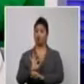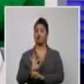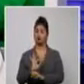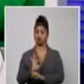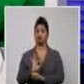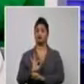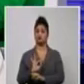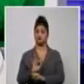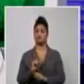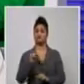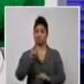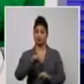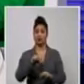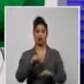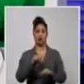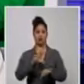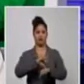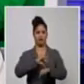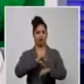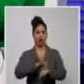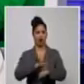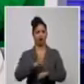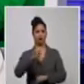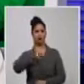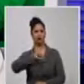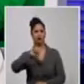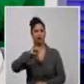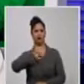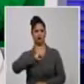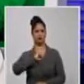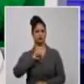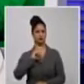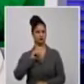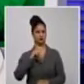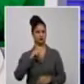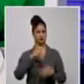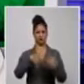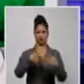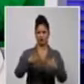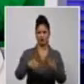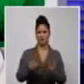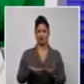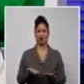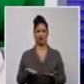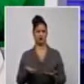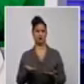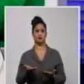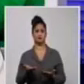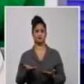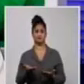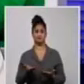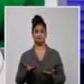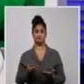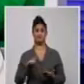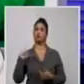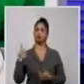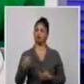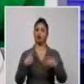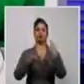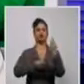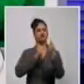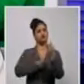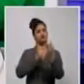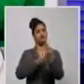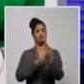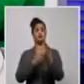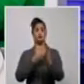por falta de aire, hipoxemia severa, con poca respuesta al suministro de oxígeno,